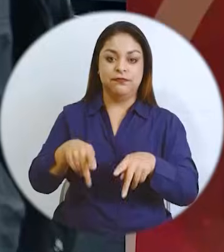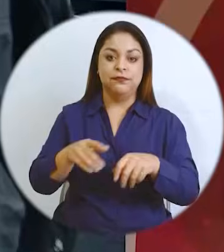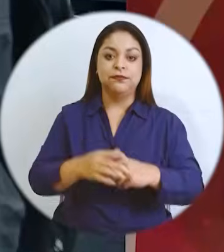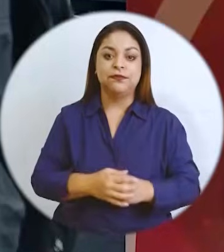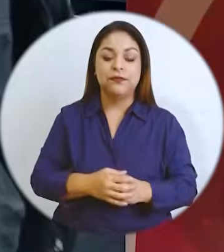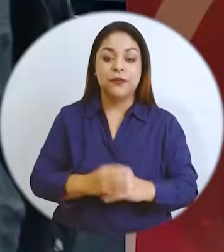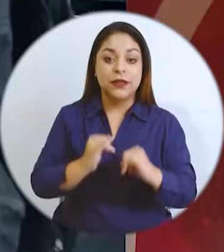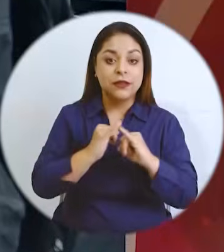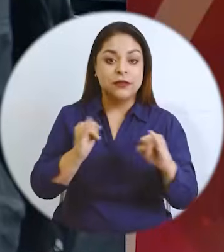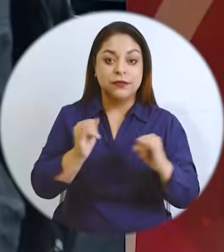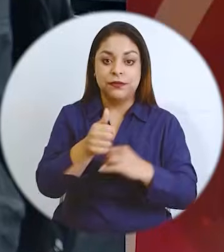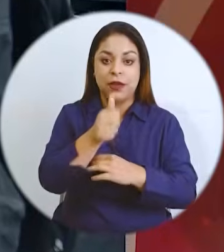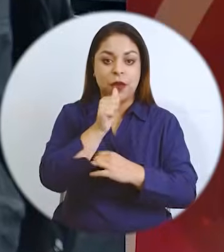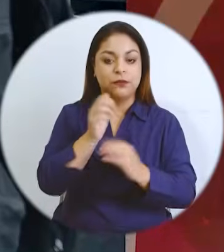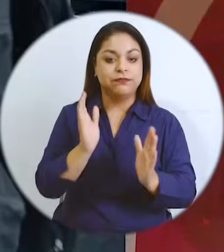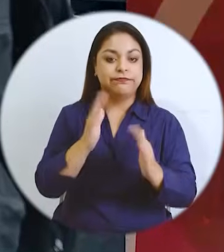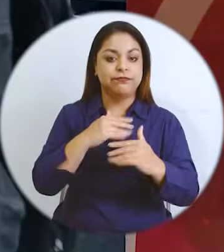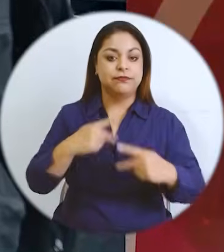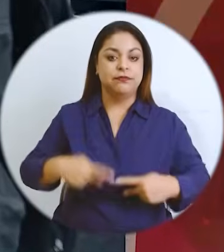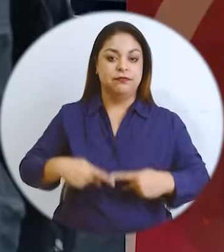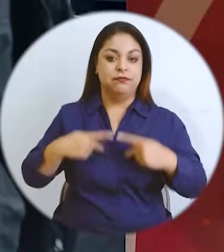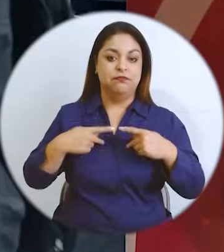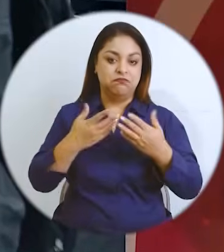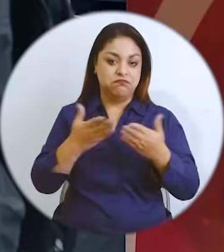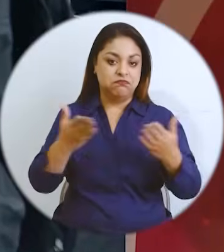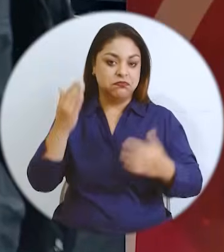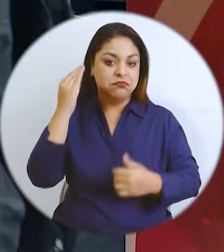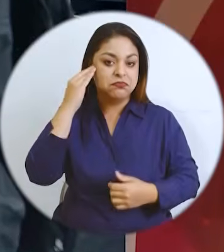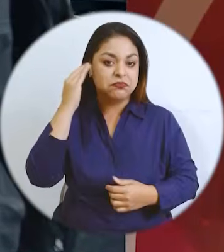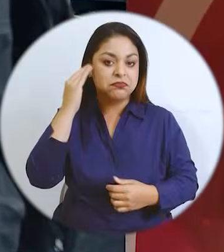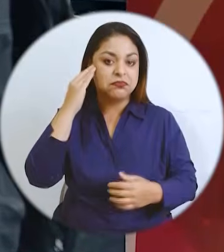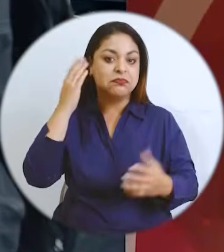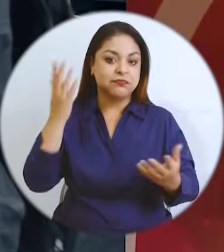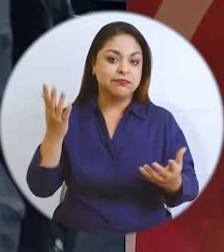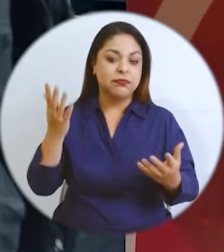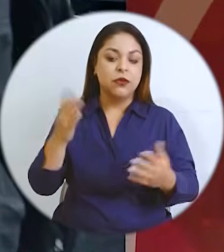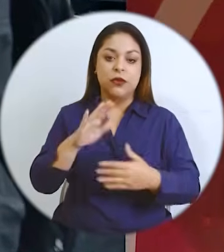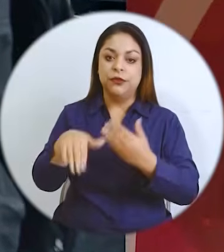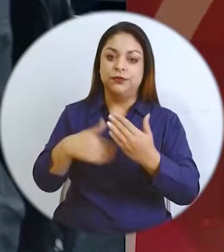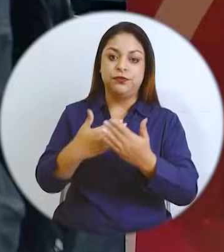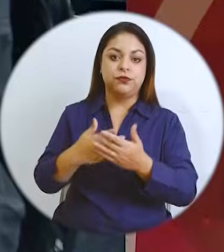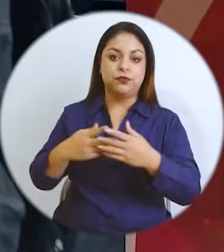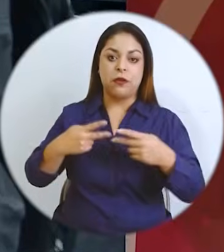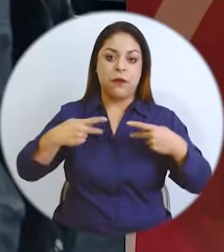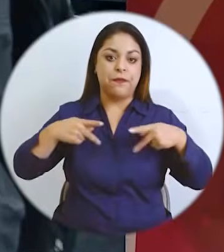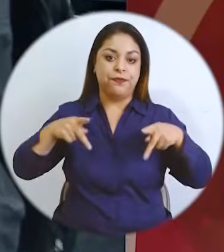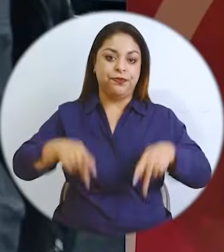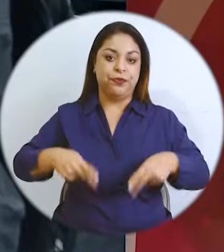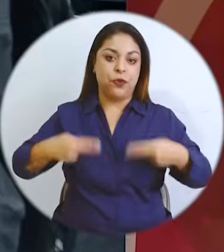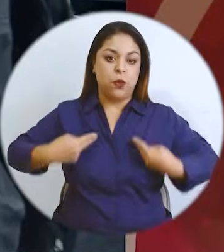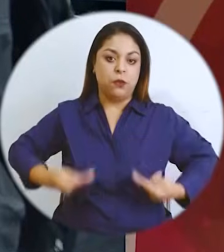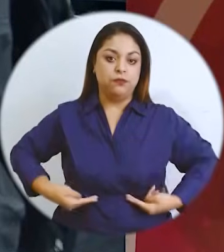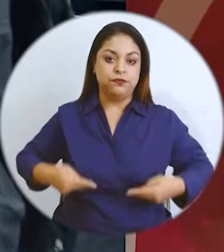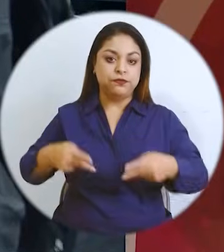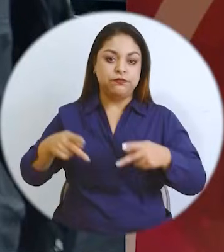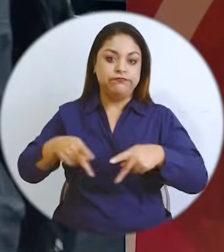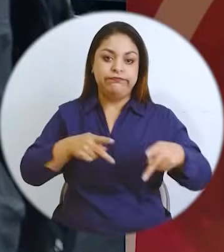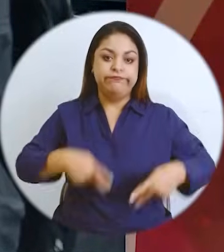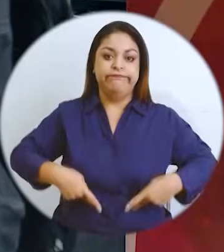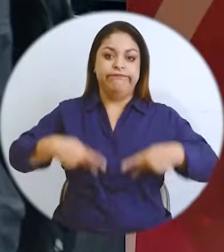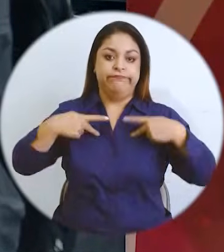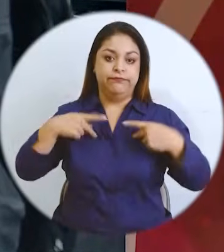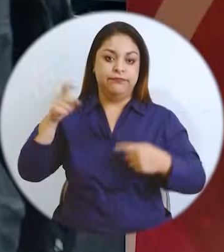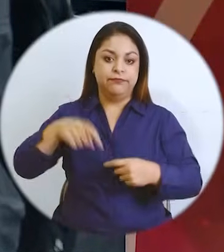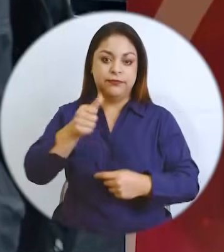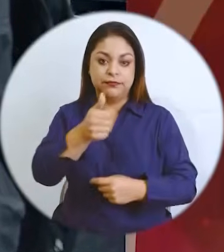Sin agua no hay vida, lo sabemos completamente, ¿verdad? Todos los seres vivos del planeta requieren agua, pero en el caso